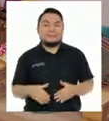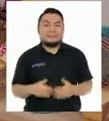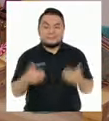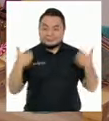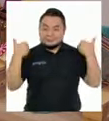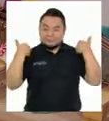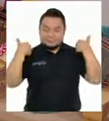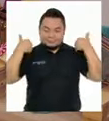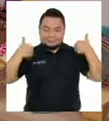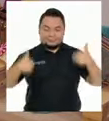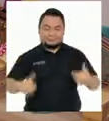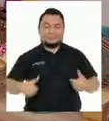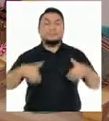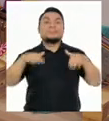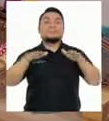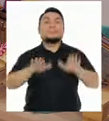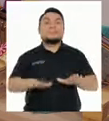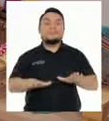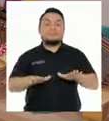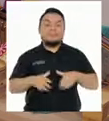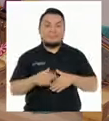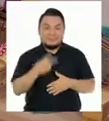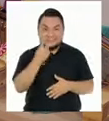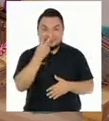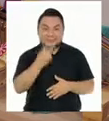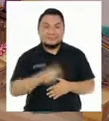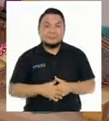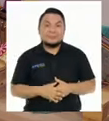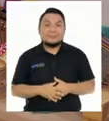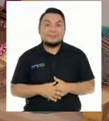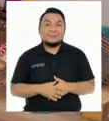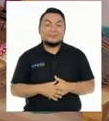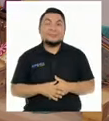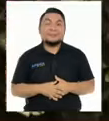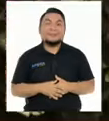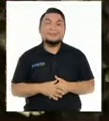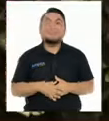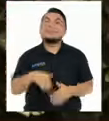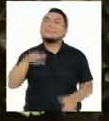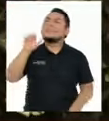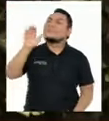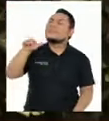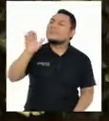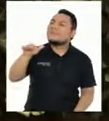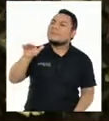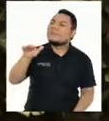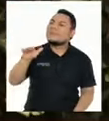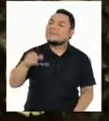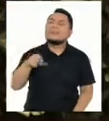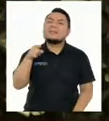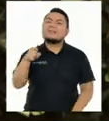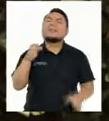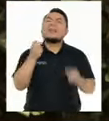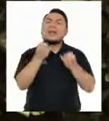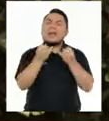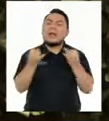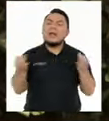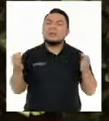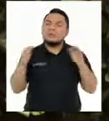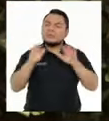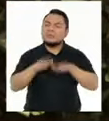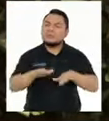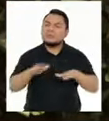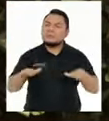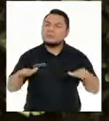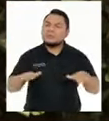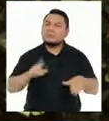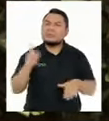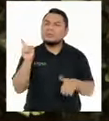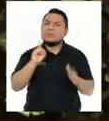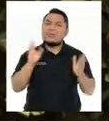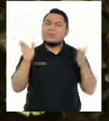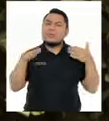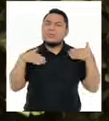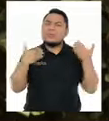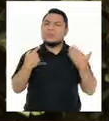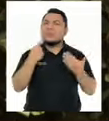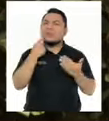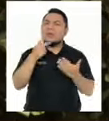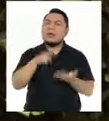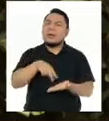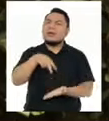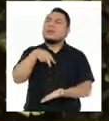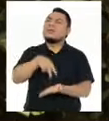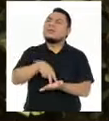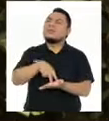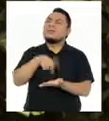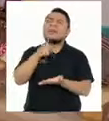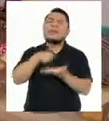¿Estamos? Como lo estoy haciendo yo. A ver. Héctor, ¿y si algunas niñas y niños no pueden estar de pie,